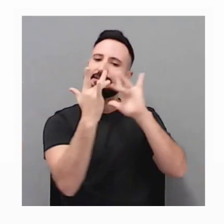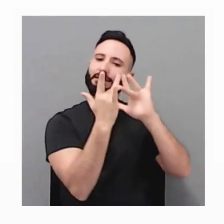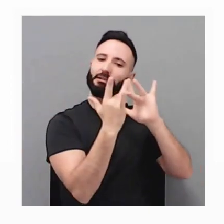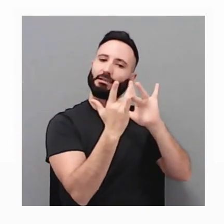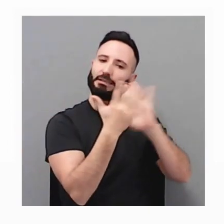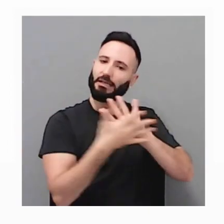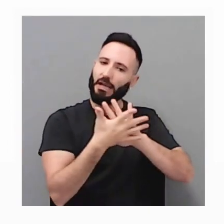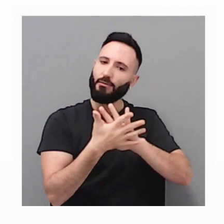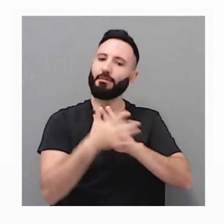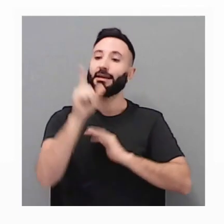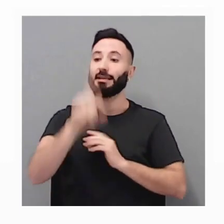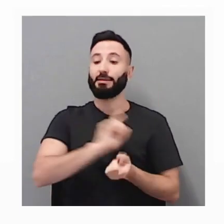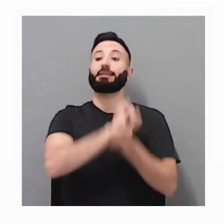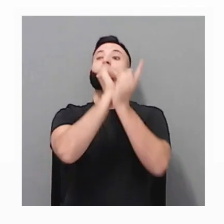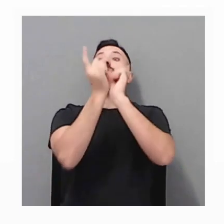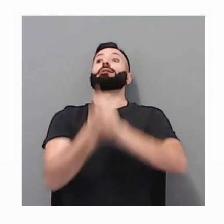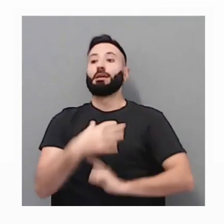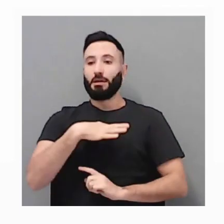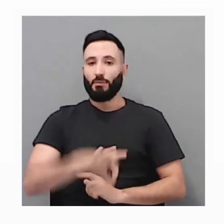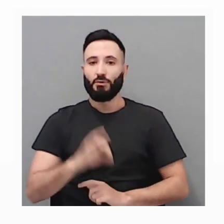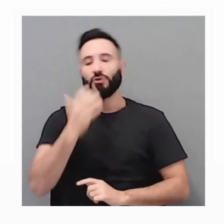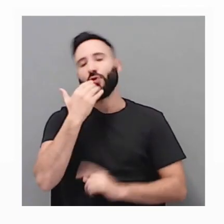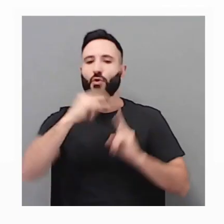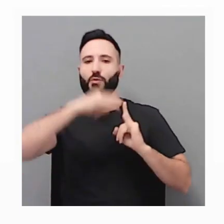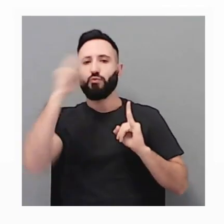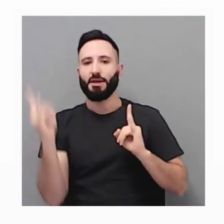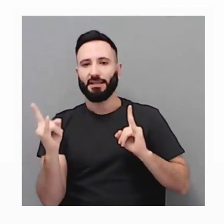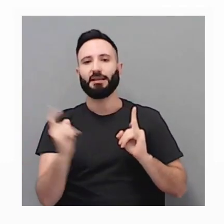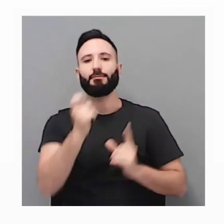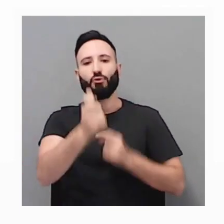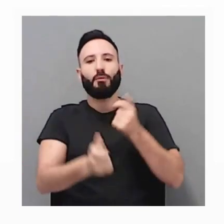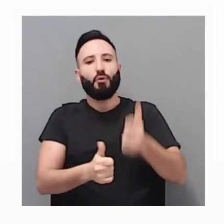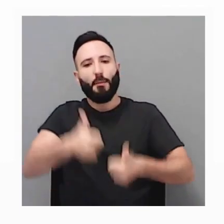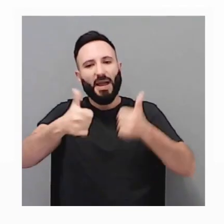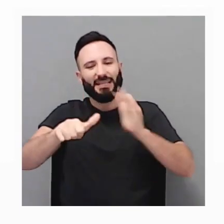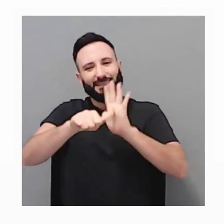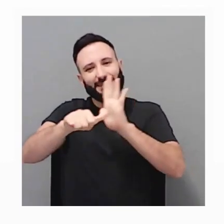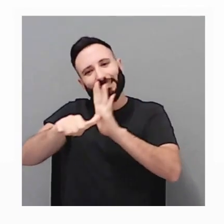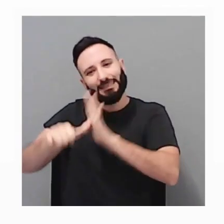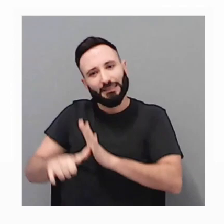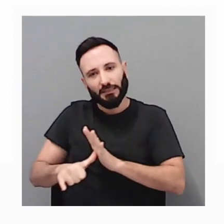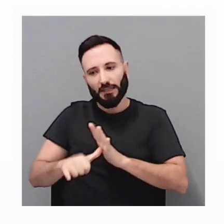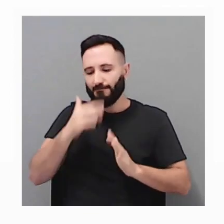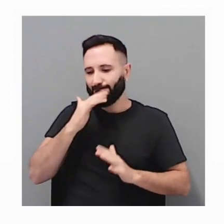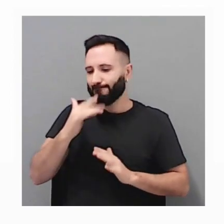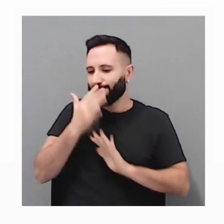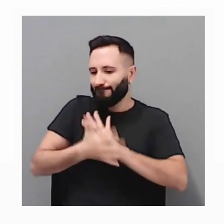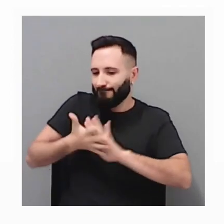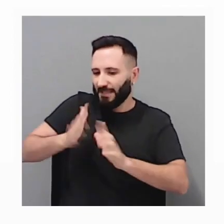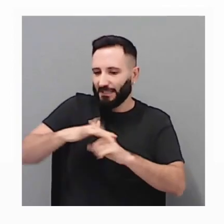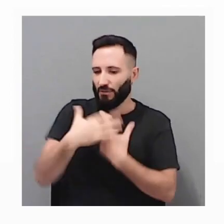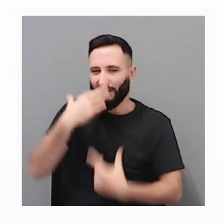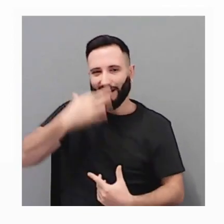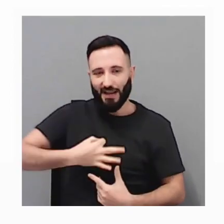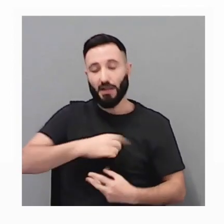tornar la metáfora de los puentes cada vez más próxima de nuestra narrativa. Y